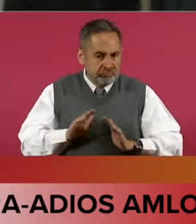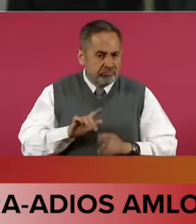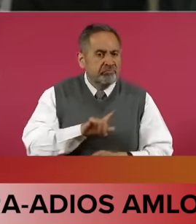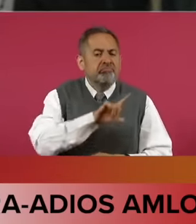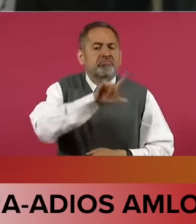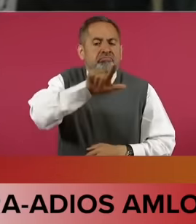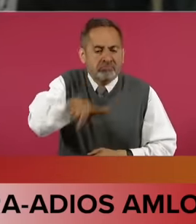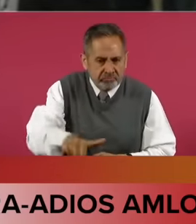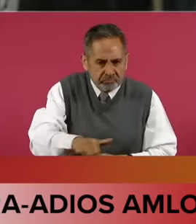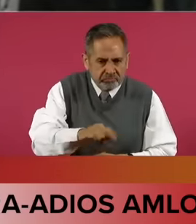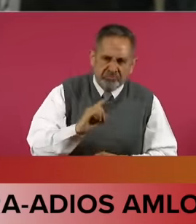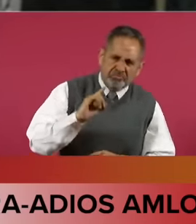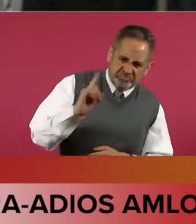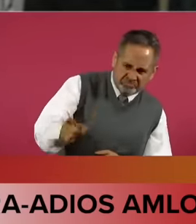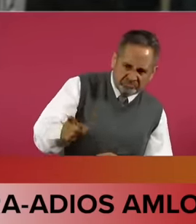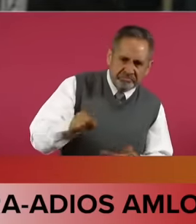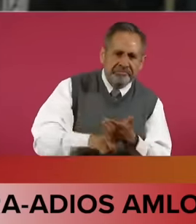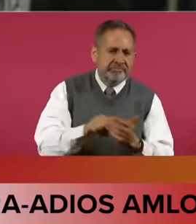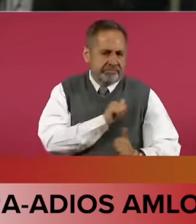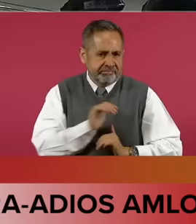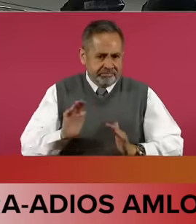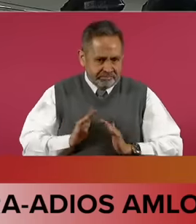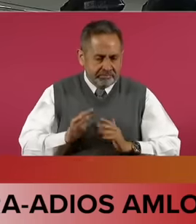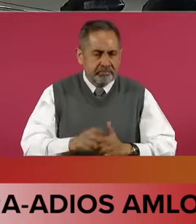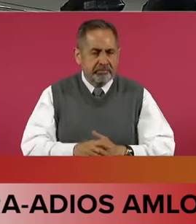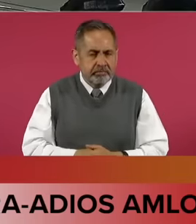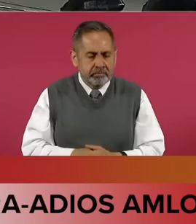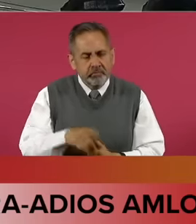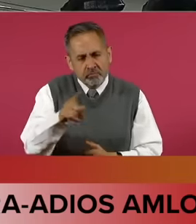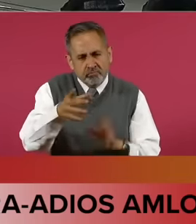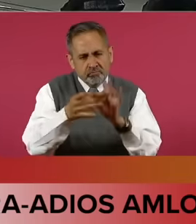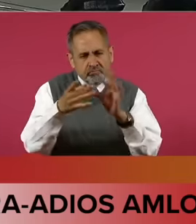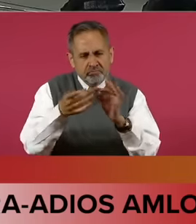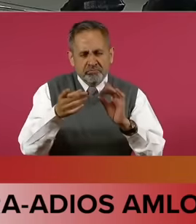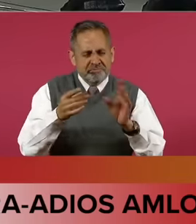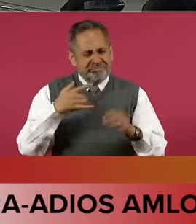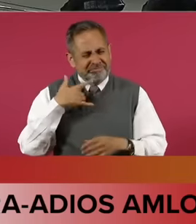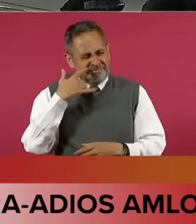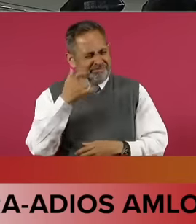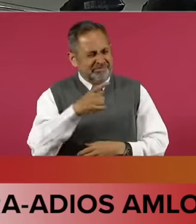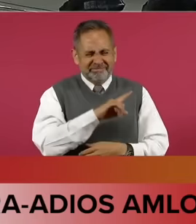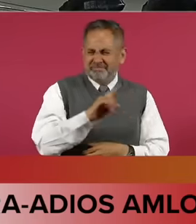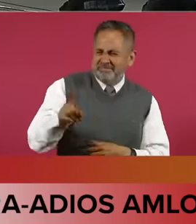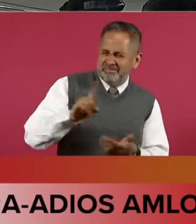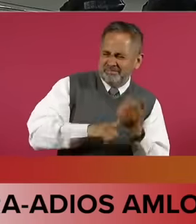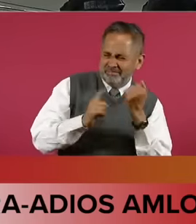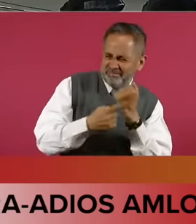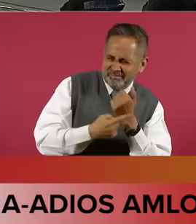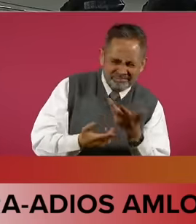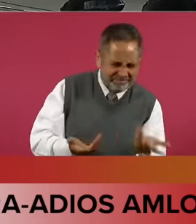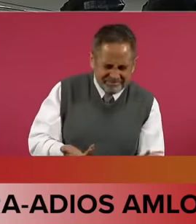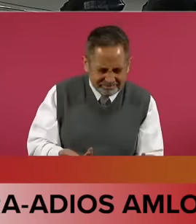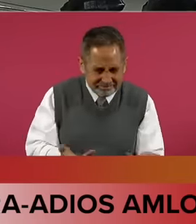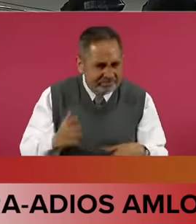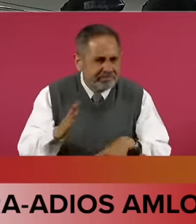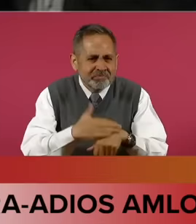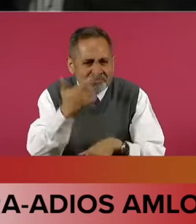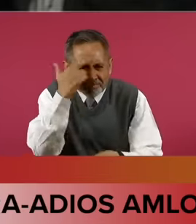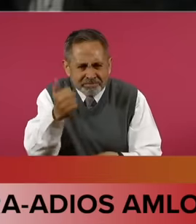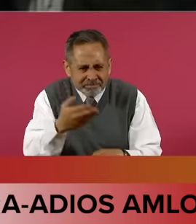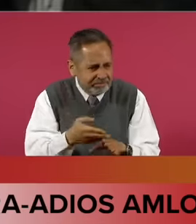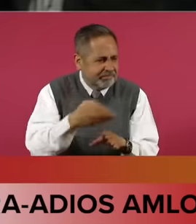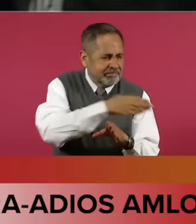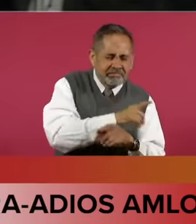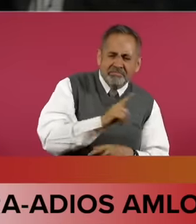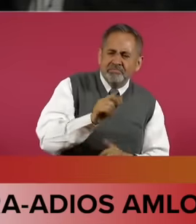después sí se señaló al ejército, y señalaba usted de una manera extraña. Bueno, la razón por la que antes no se